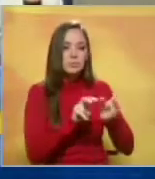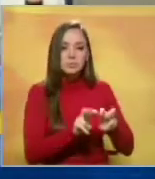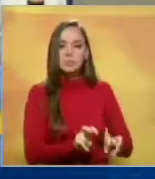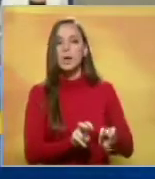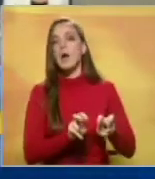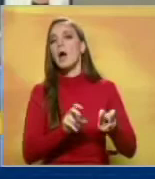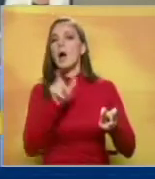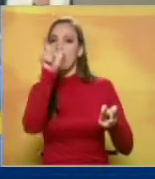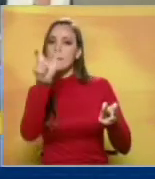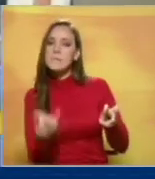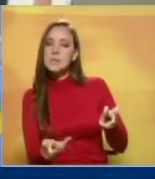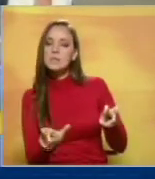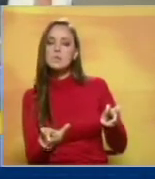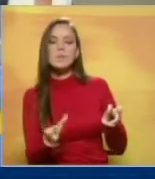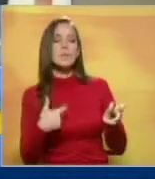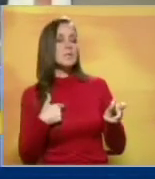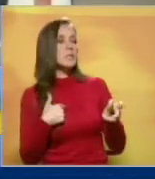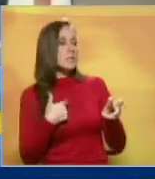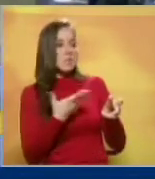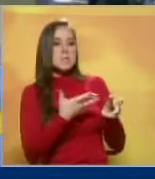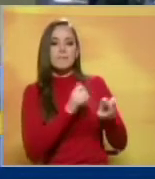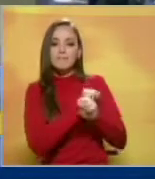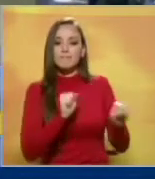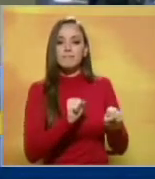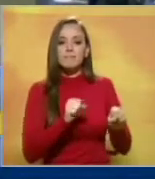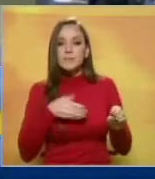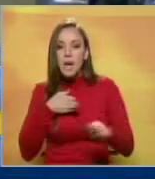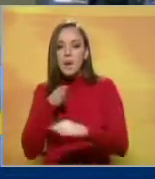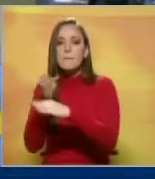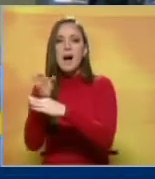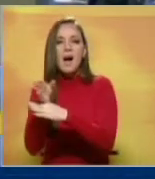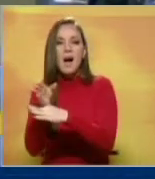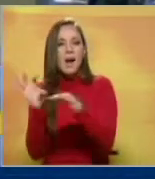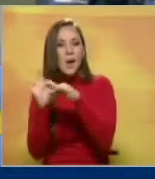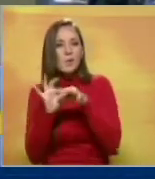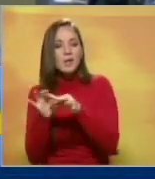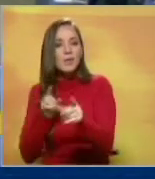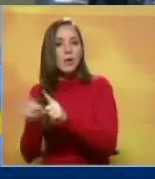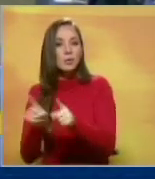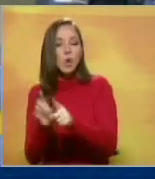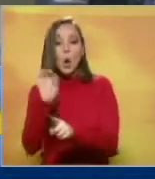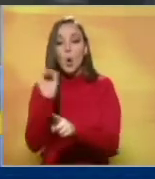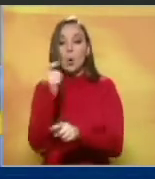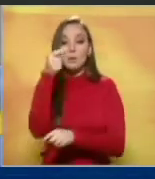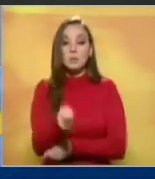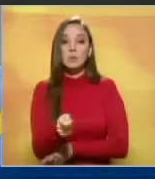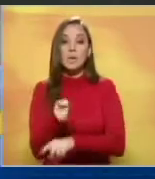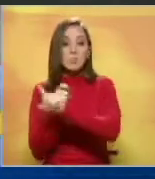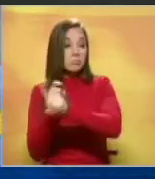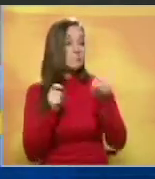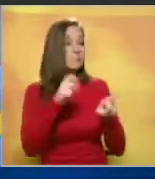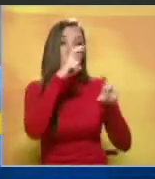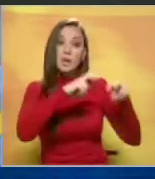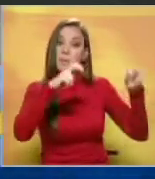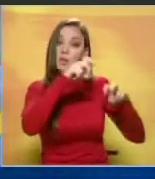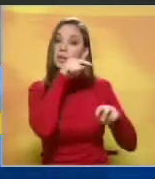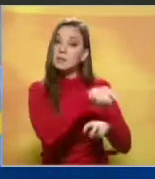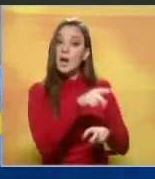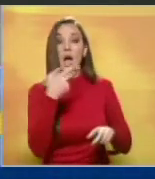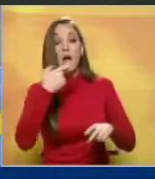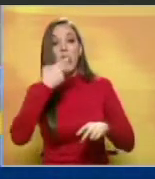la persona afectada podrá acudir a la autoridad de control oa los tribunales con el fin de que éstos lleven a cabo las comprobaciones necesarias